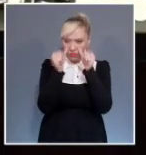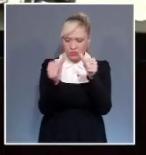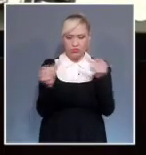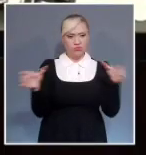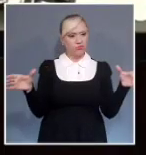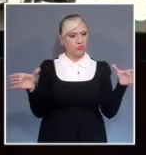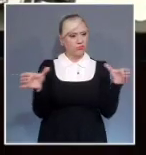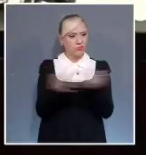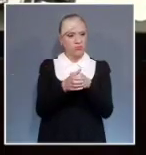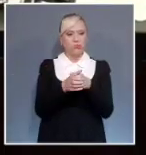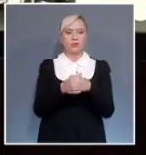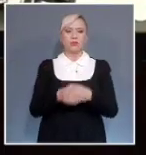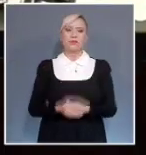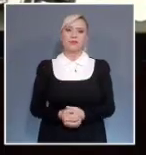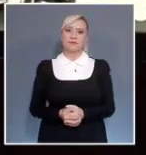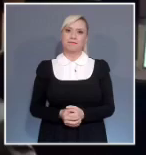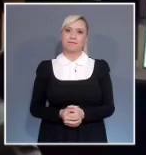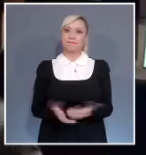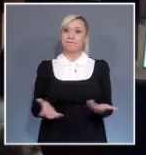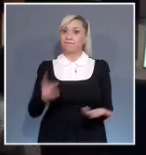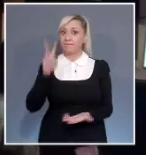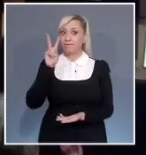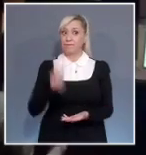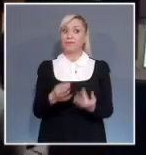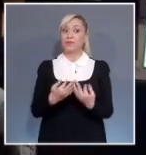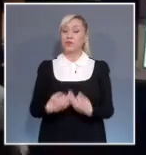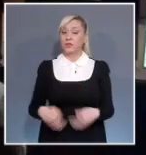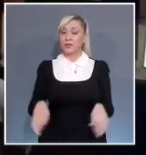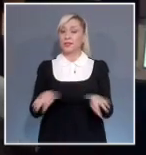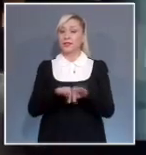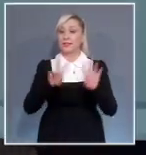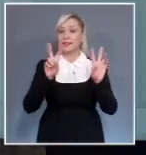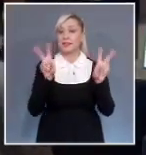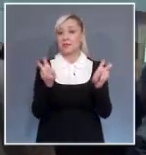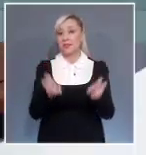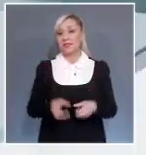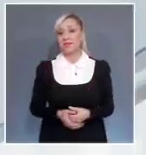Para el canal del Poder Judicial de la Federación, Juan Carlos González.